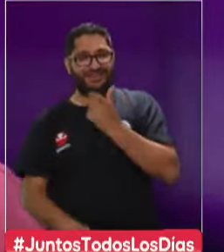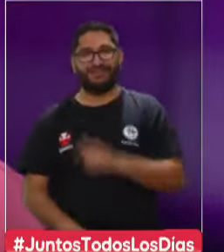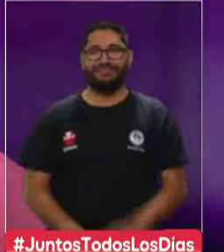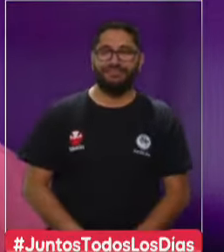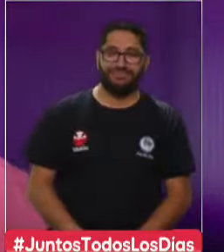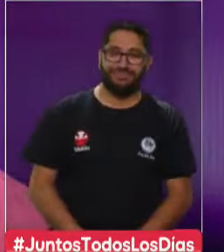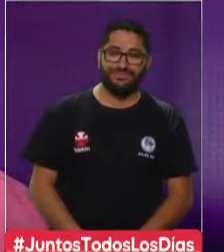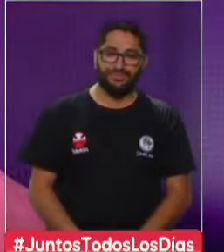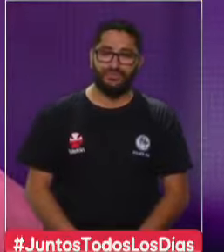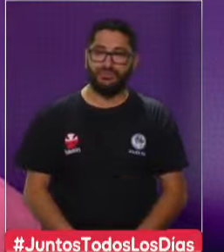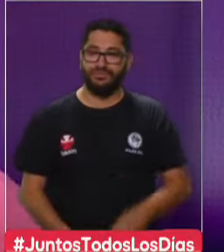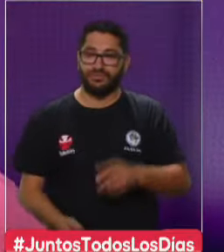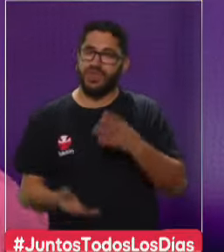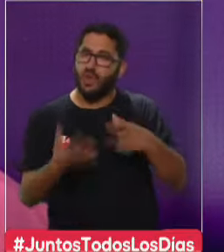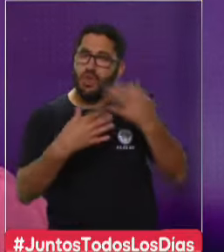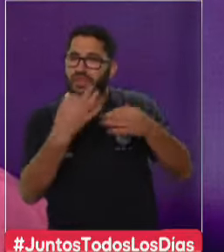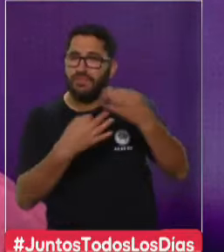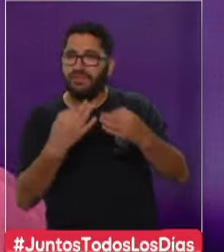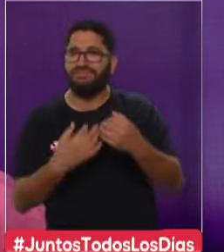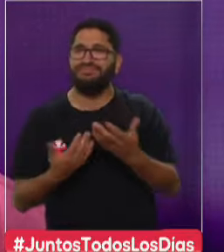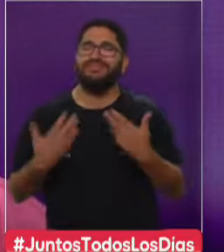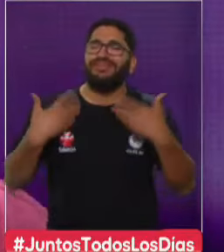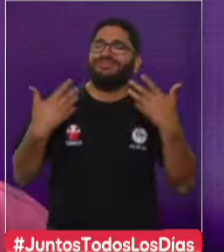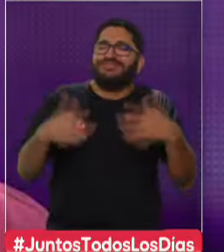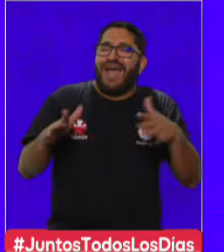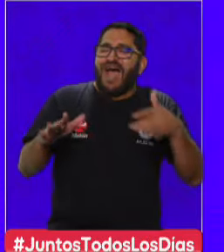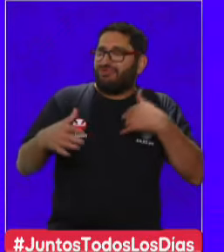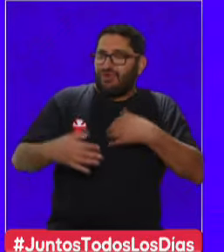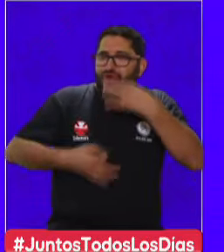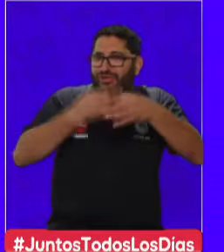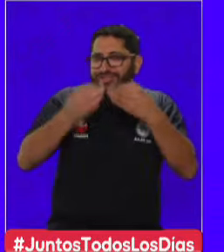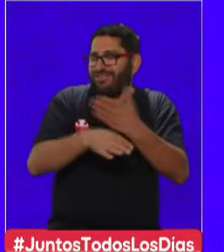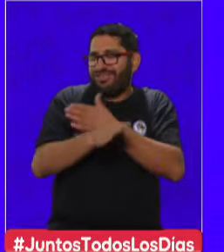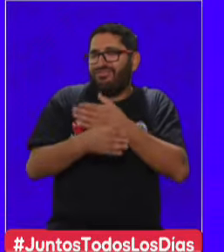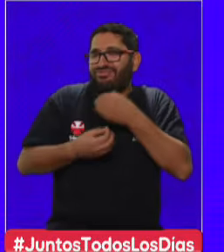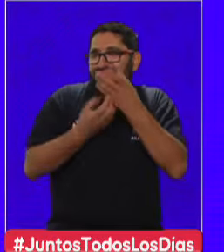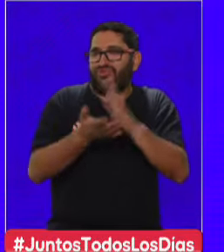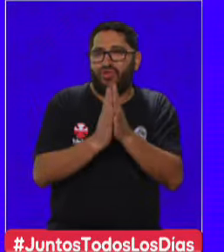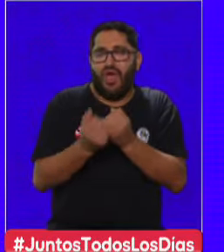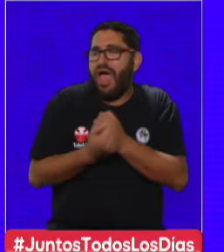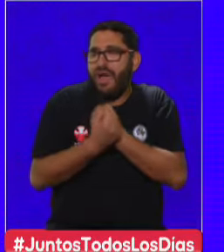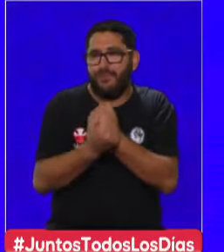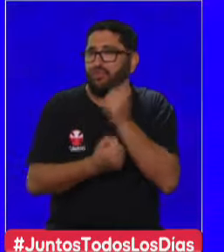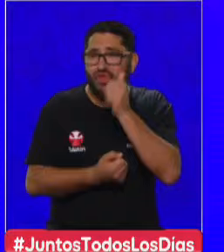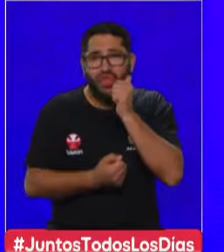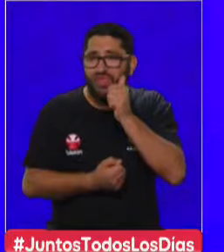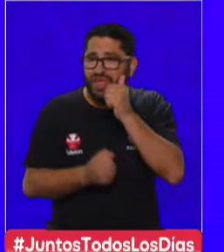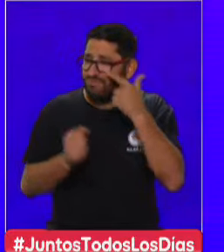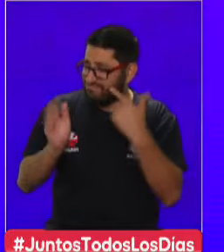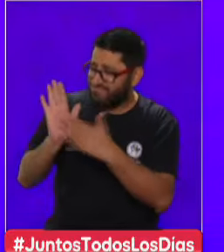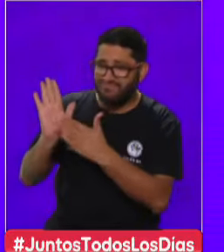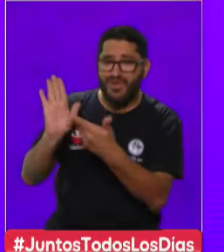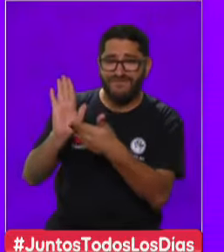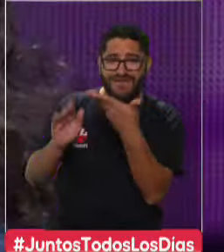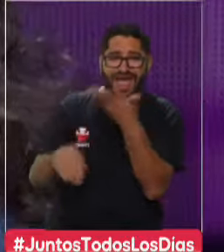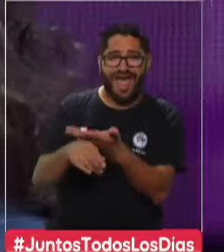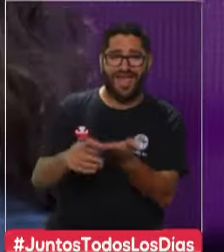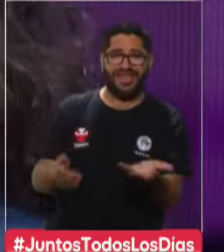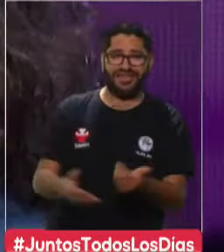ya. Se demuestra todos los días el amor que nos tenemos. Y eso.